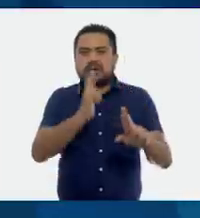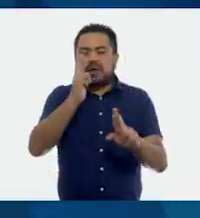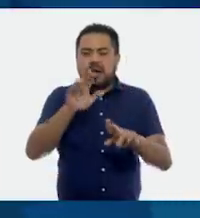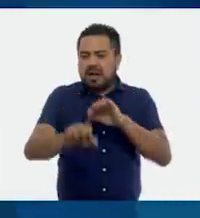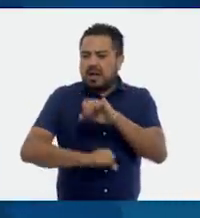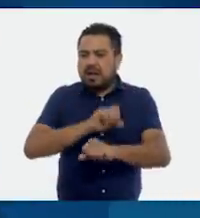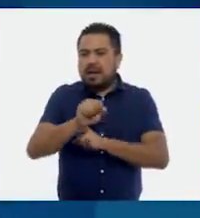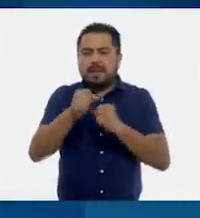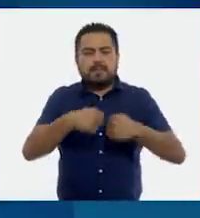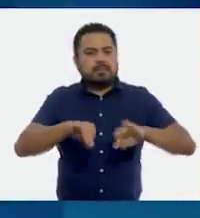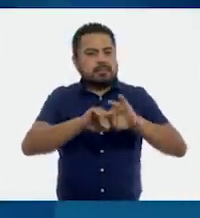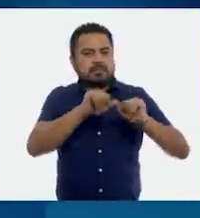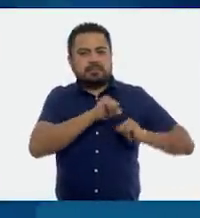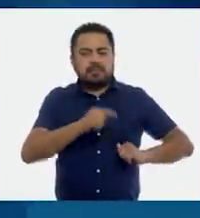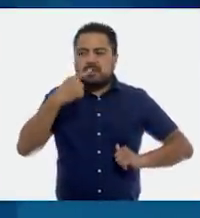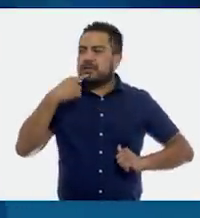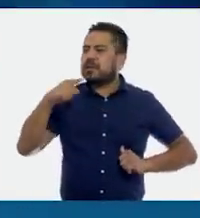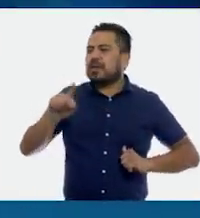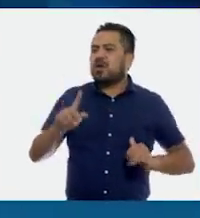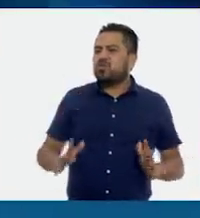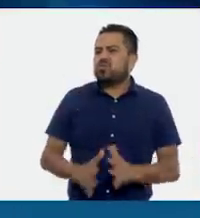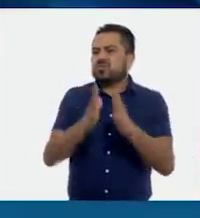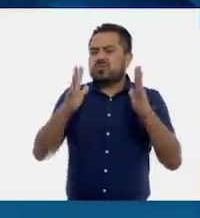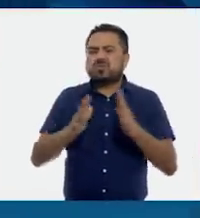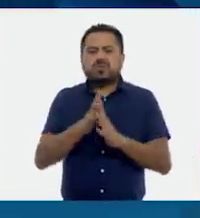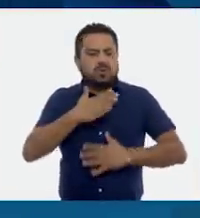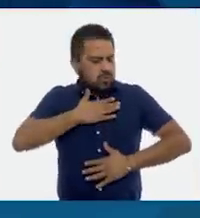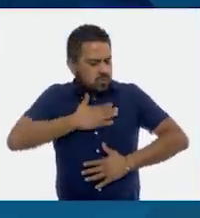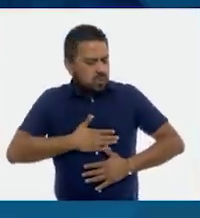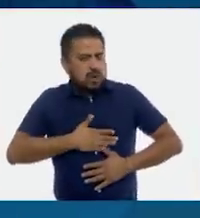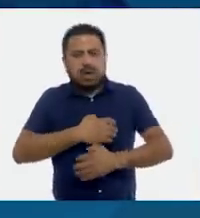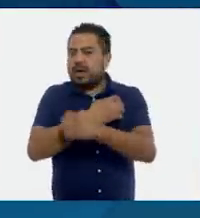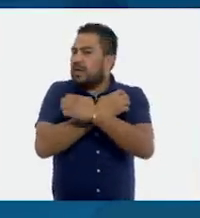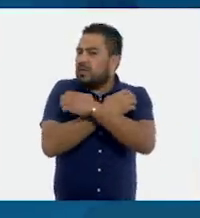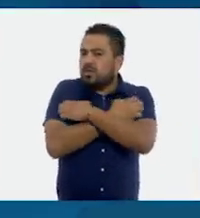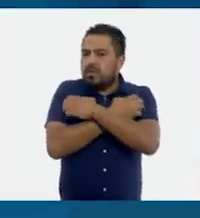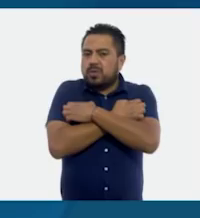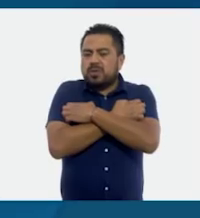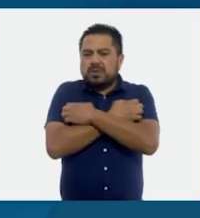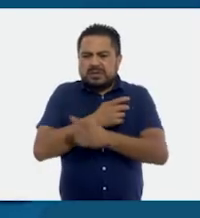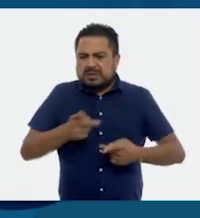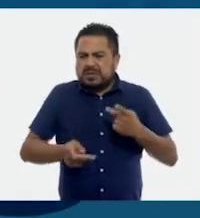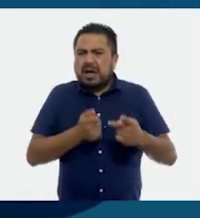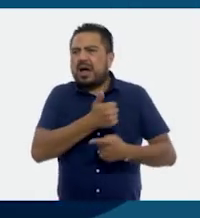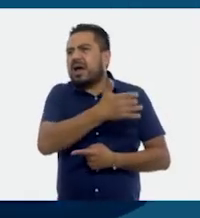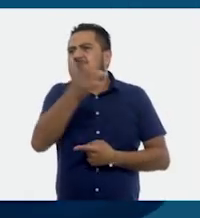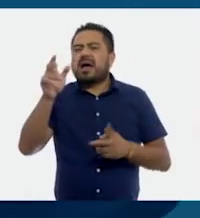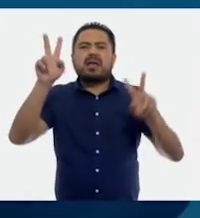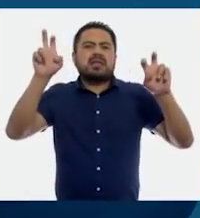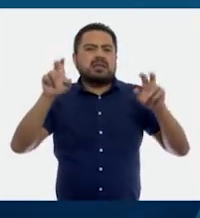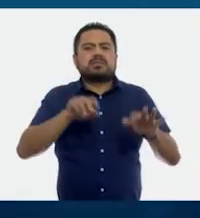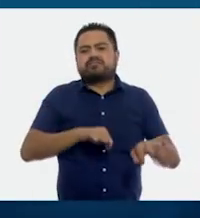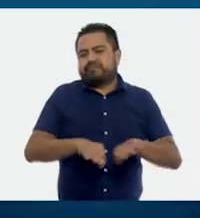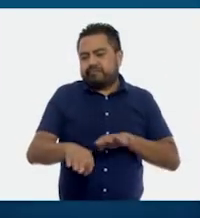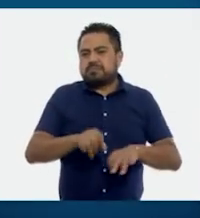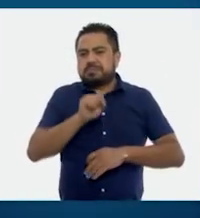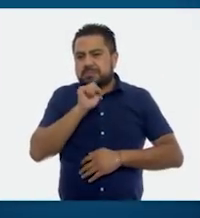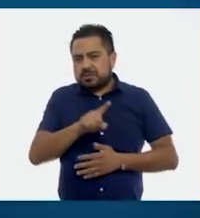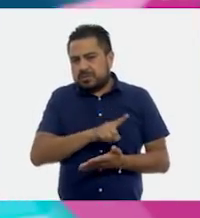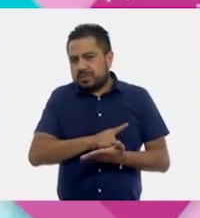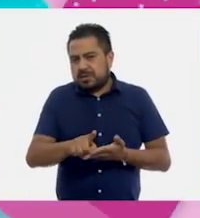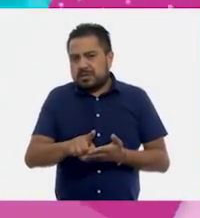recogido las principales demandas de la lucha: democracia, educación, cuestión agraria y derechos laborales.